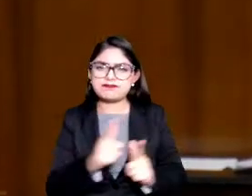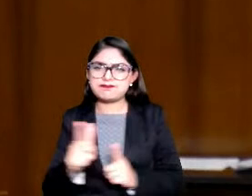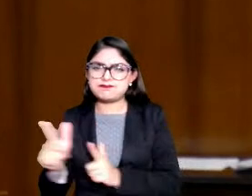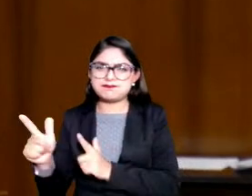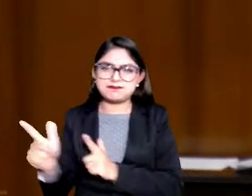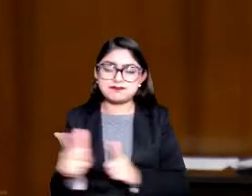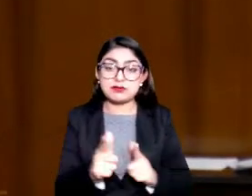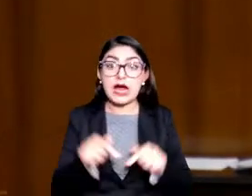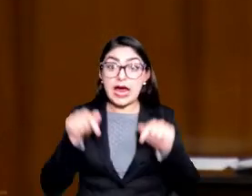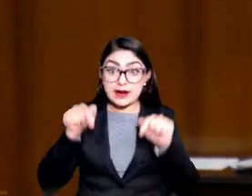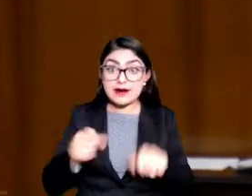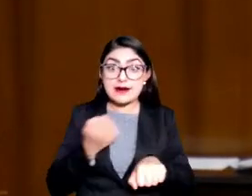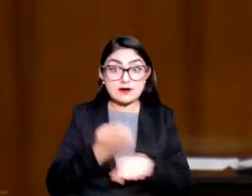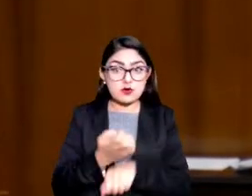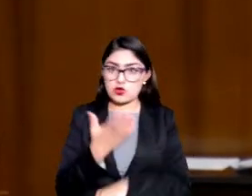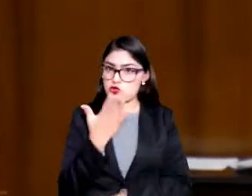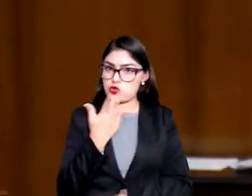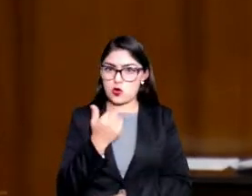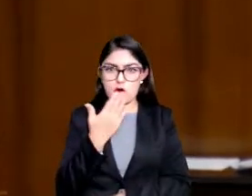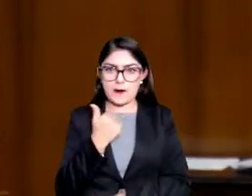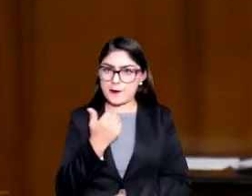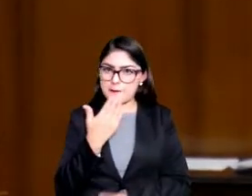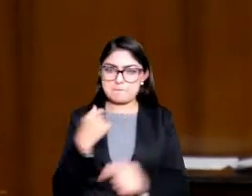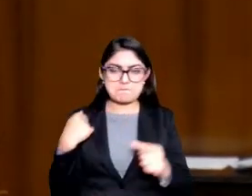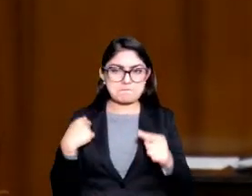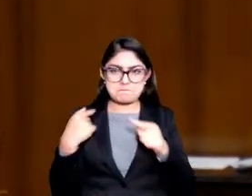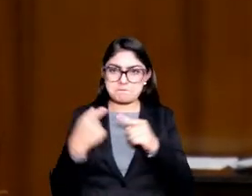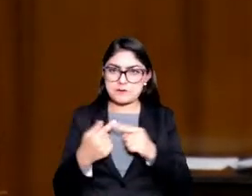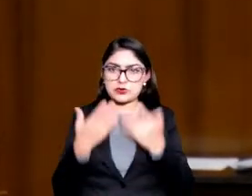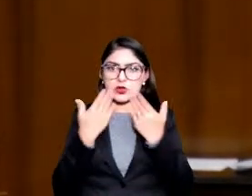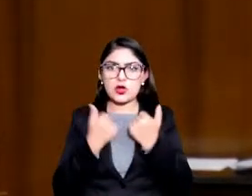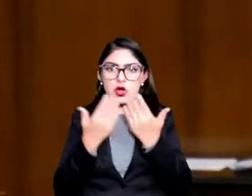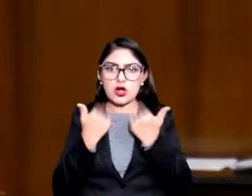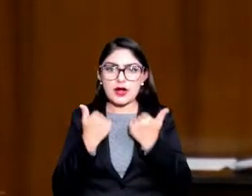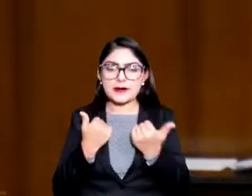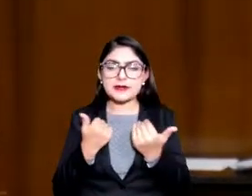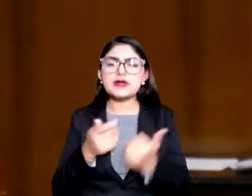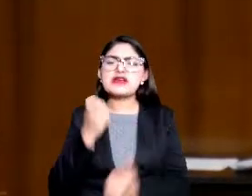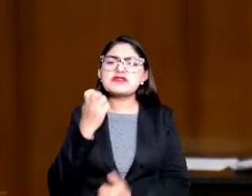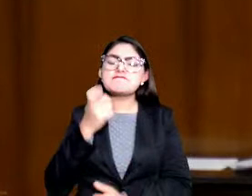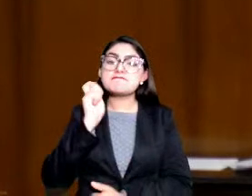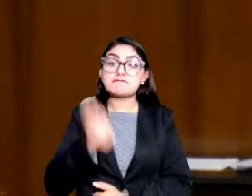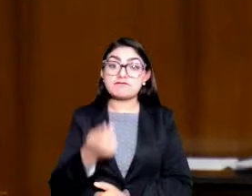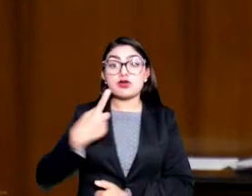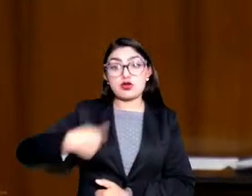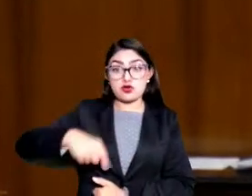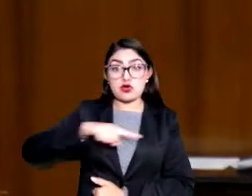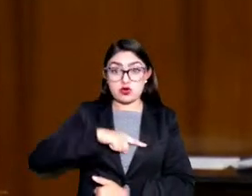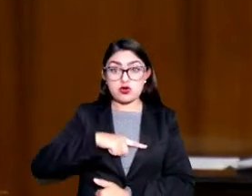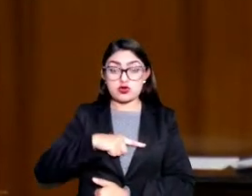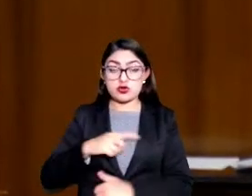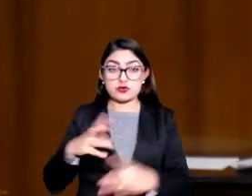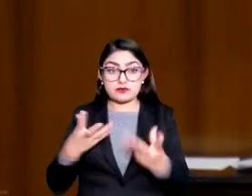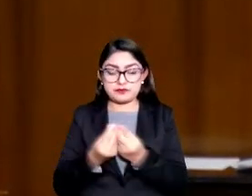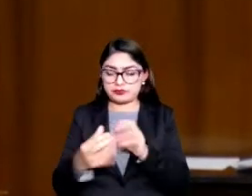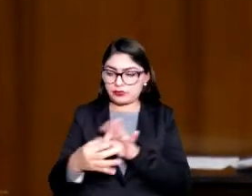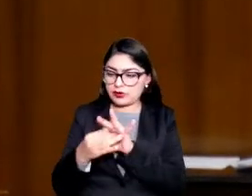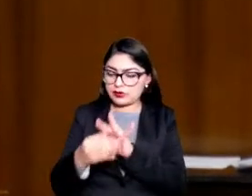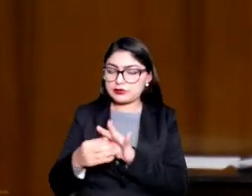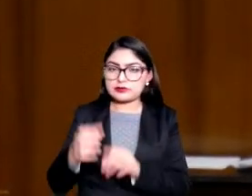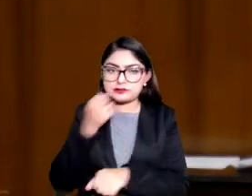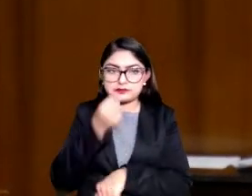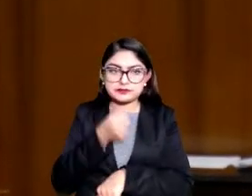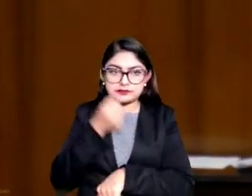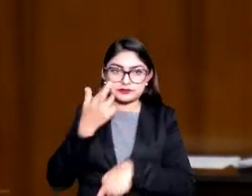en este momento, ni lo ha tenido, este tipo de situaciones, y habla de la coordinación entre la Secretaría de la Defensa Nacional,